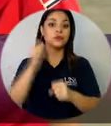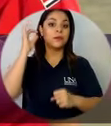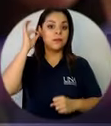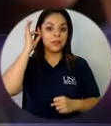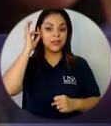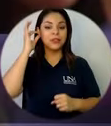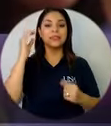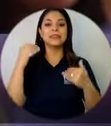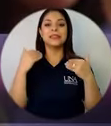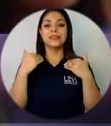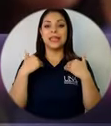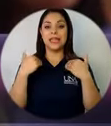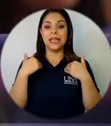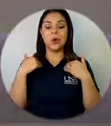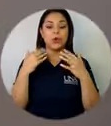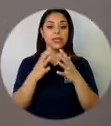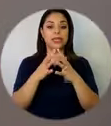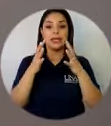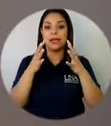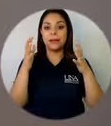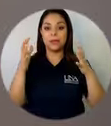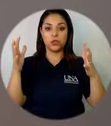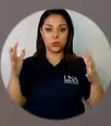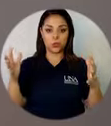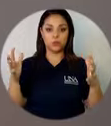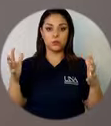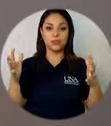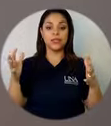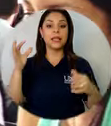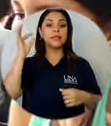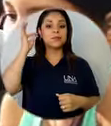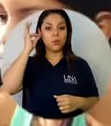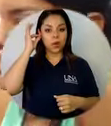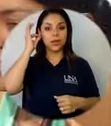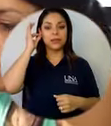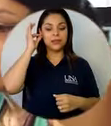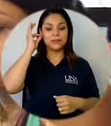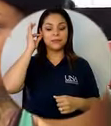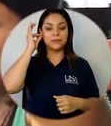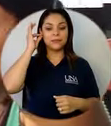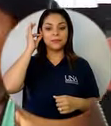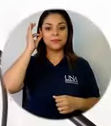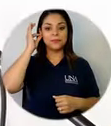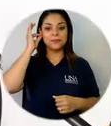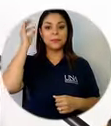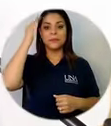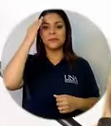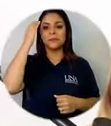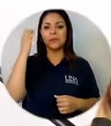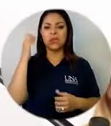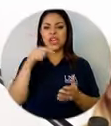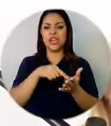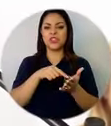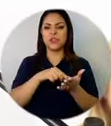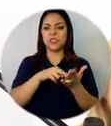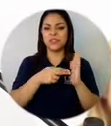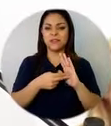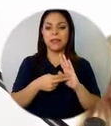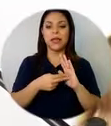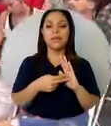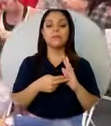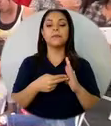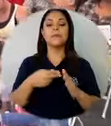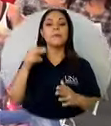acompañado de un importante incremento en el perfil educativo de las mujeres. Una parte de eso se explica por la baja en